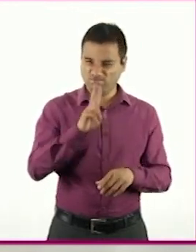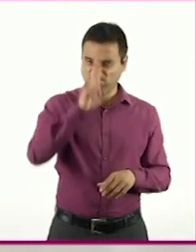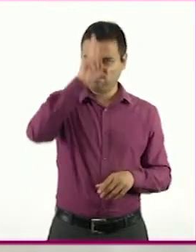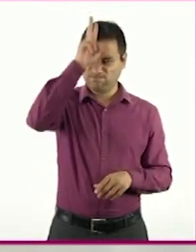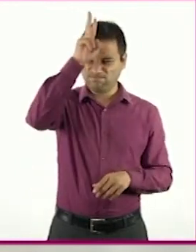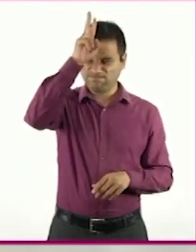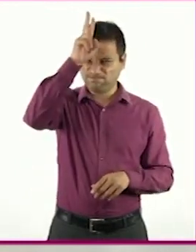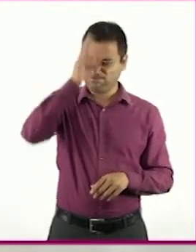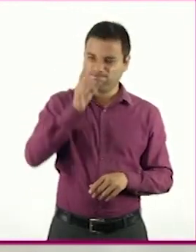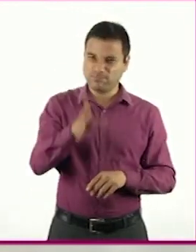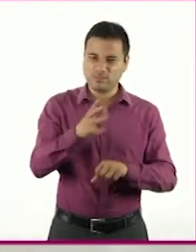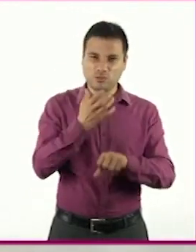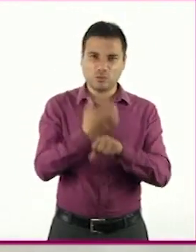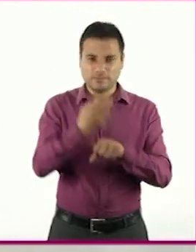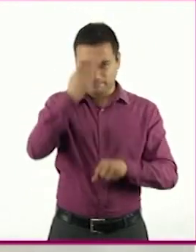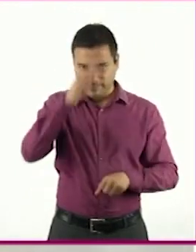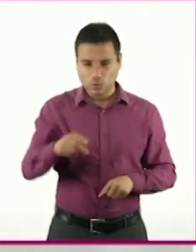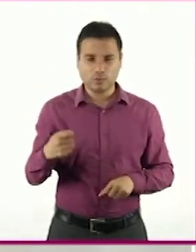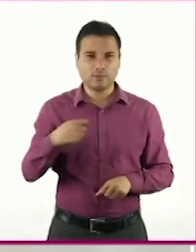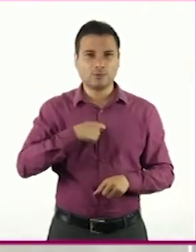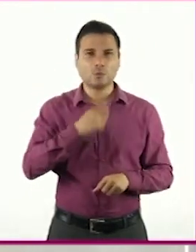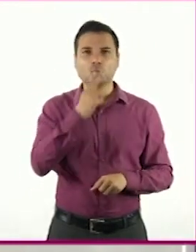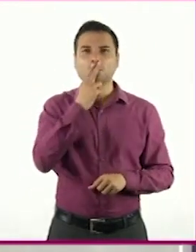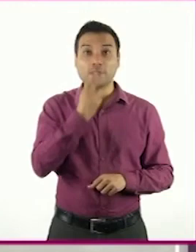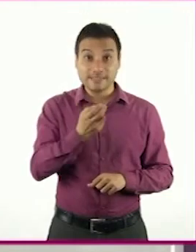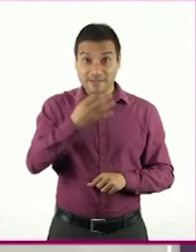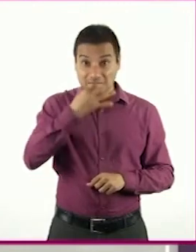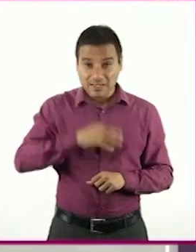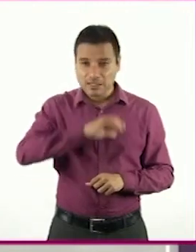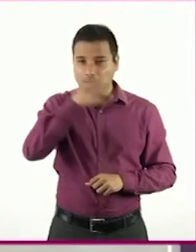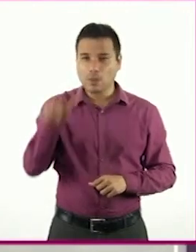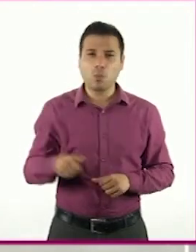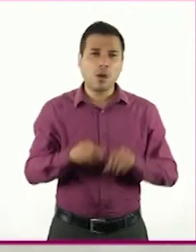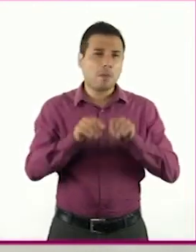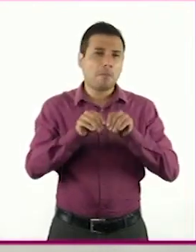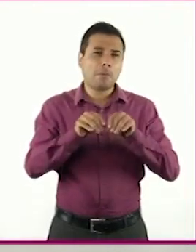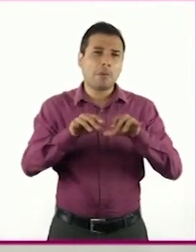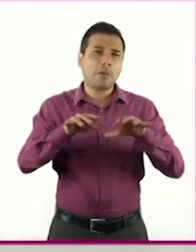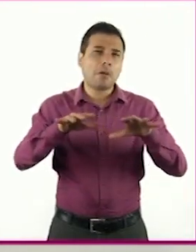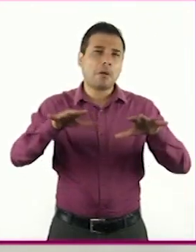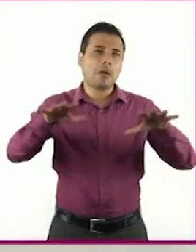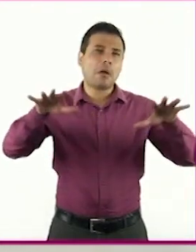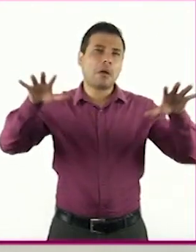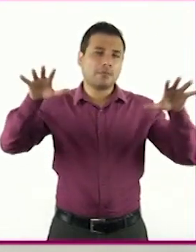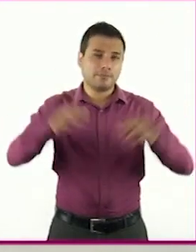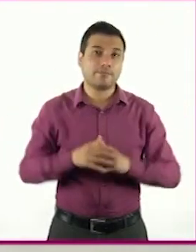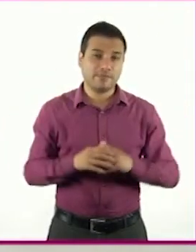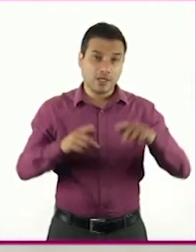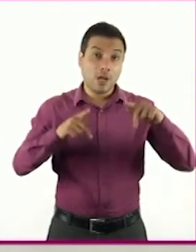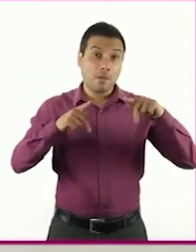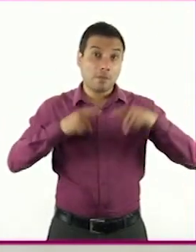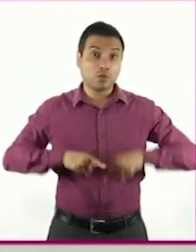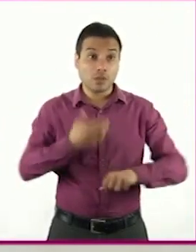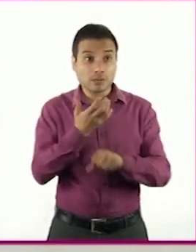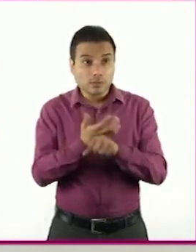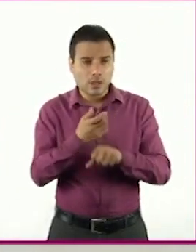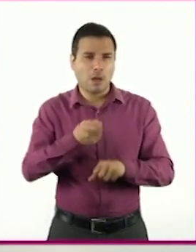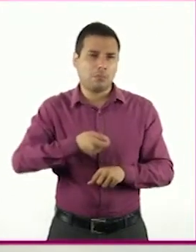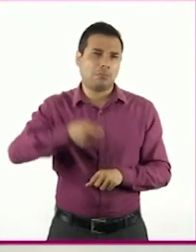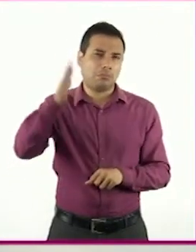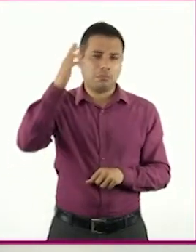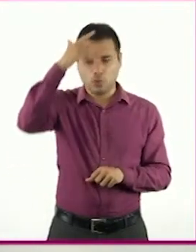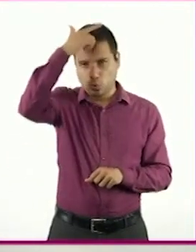mexicana. Esta fiesta pronto se difundió en el imaginario norteamericano, nombrándolo como Noche